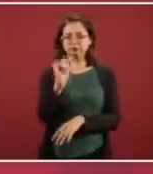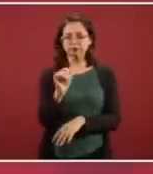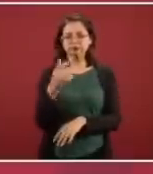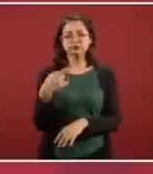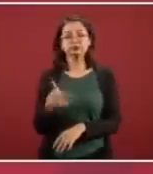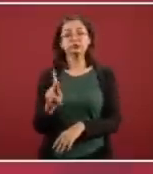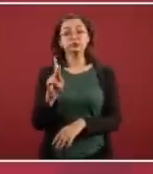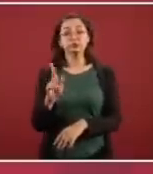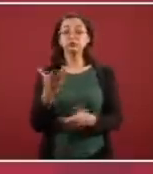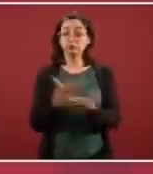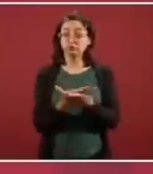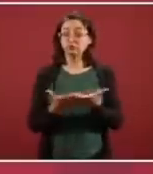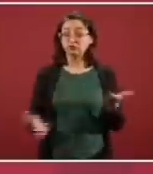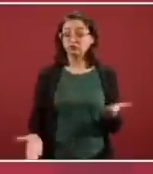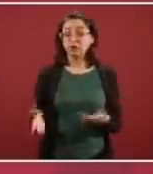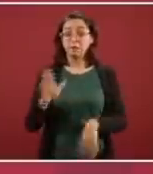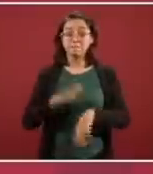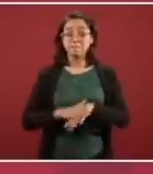pero destacan las mujeres,